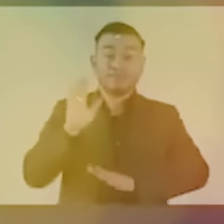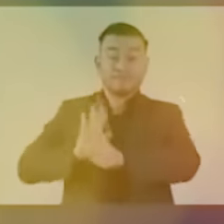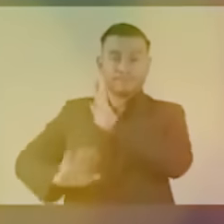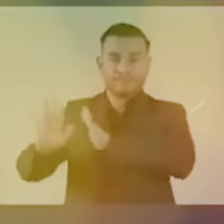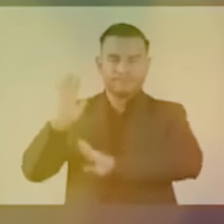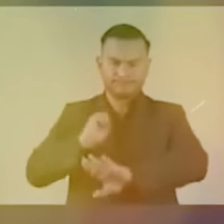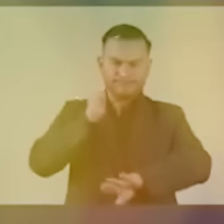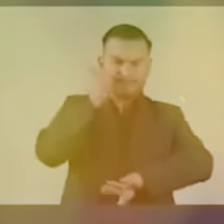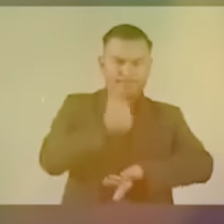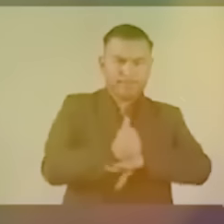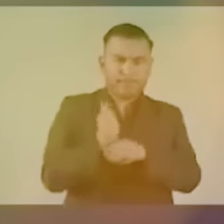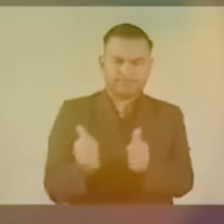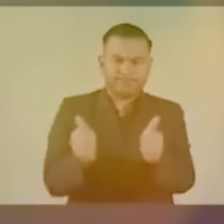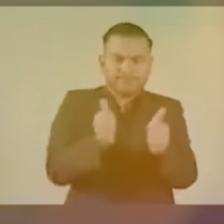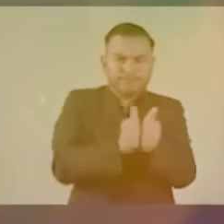a escribir juntos.